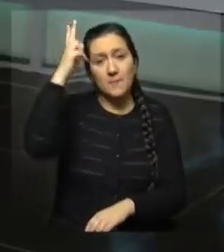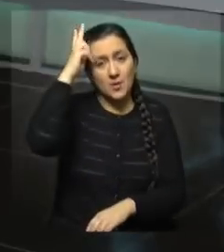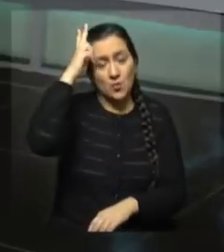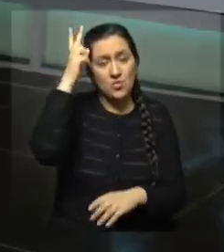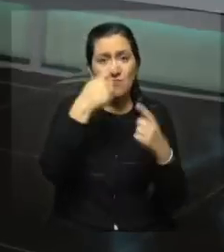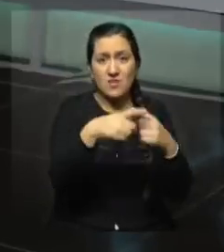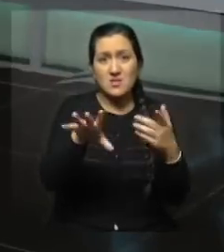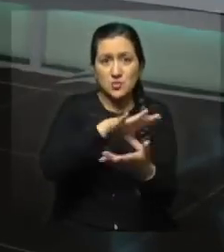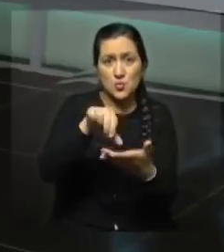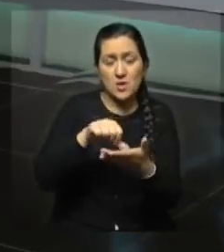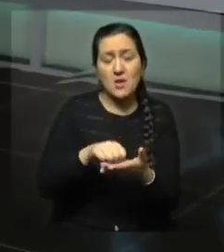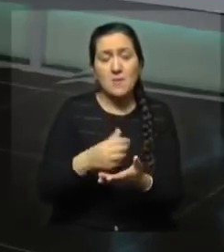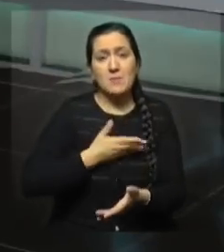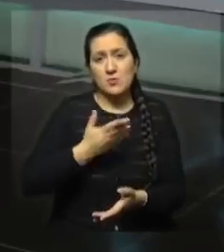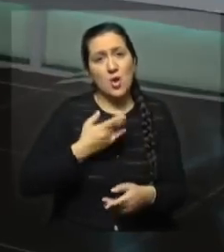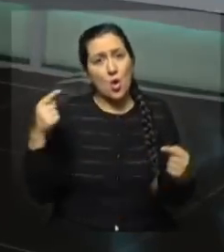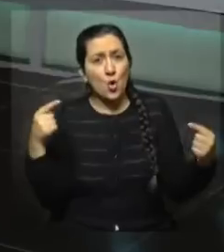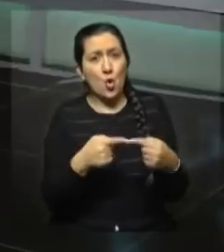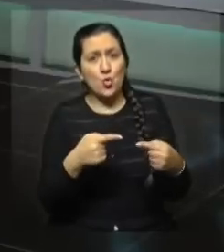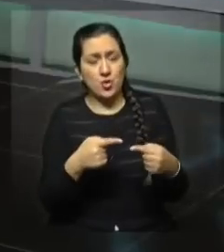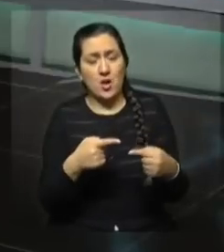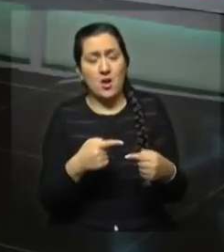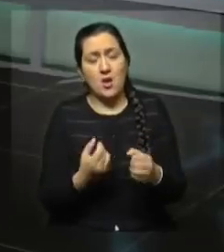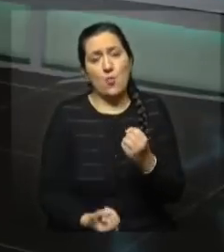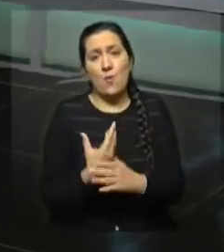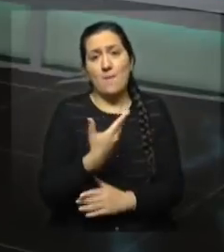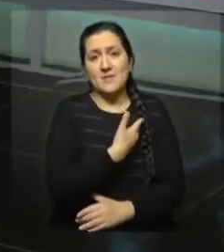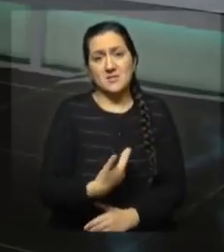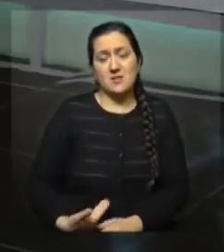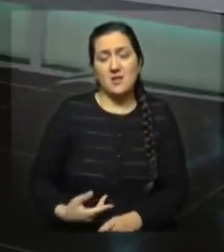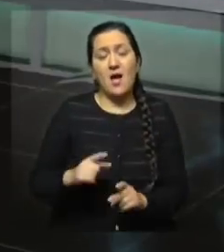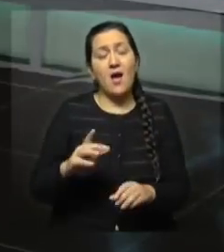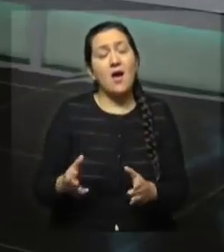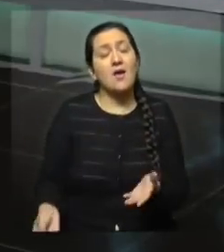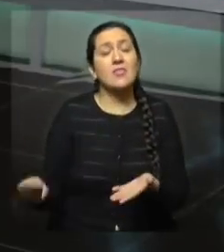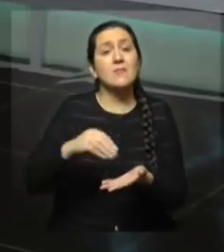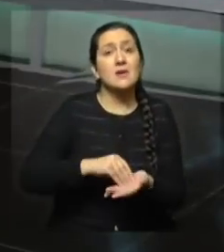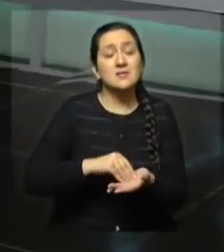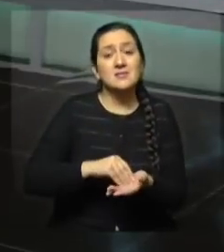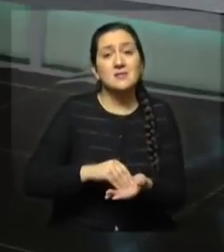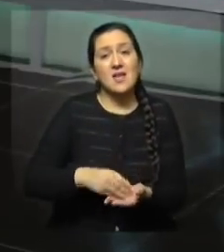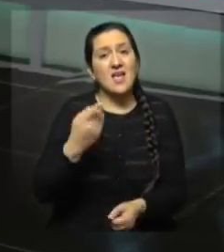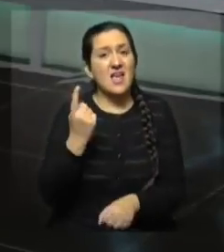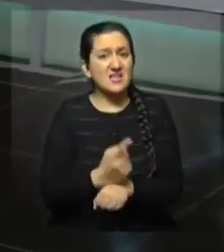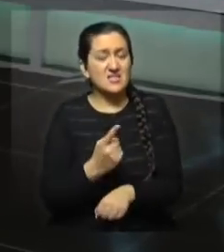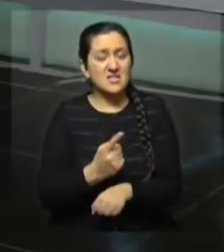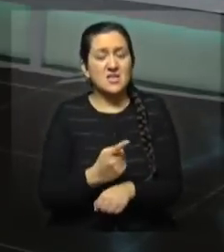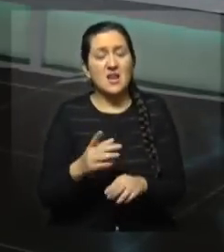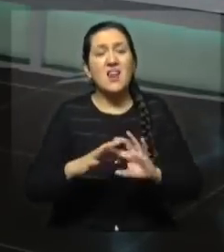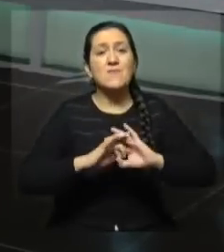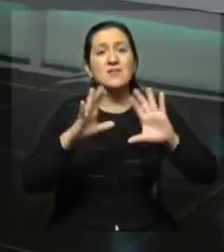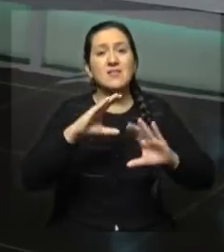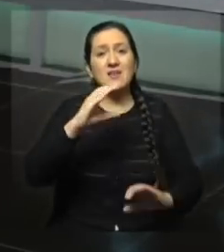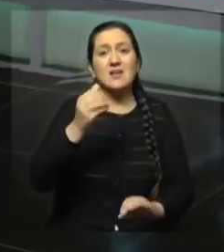ciudades para protestar contra la nueva presidenta Sí además exigen la libertad de castillo y el llamado a elecciones